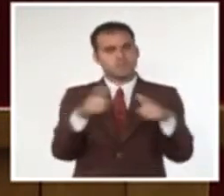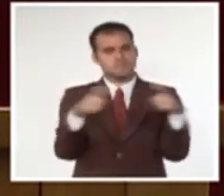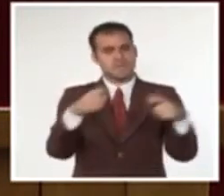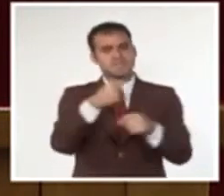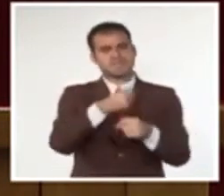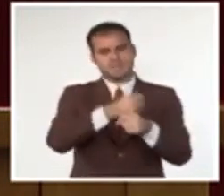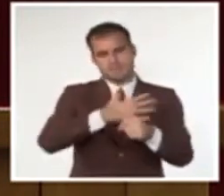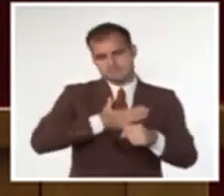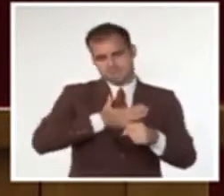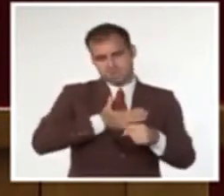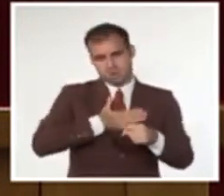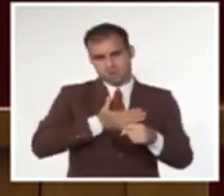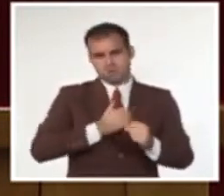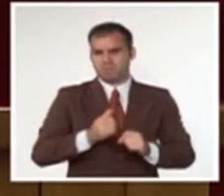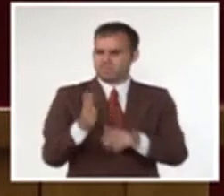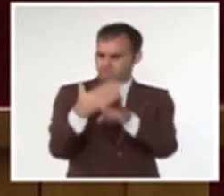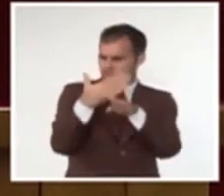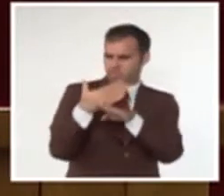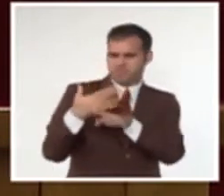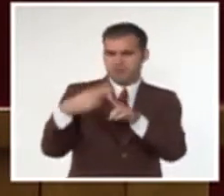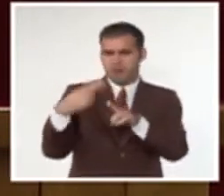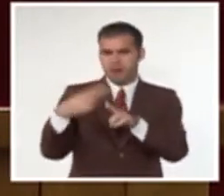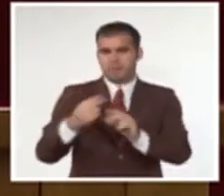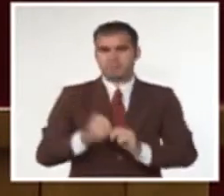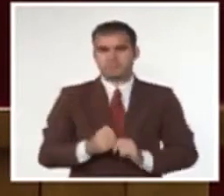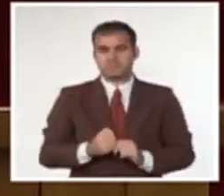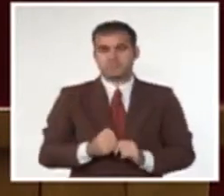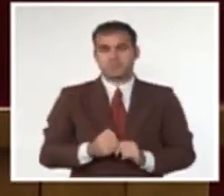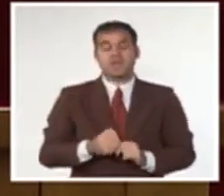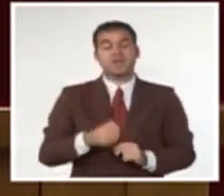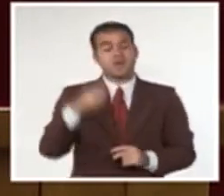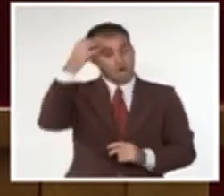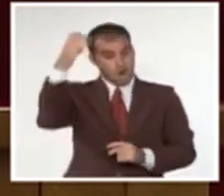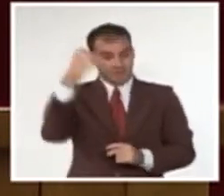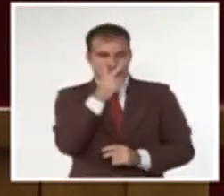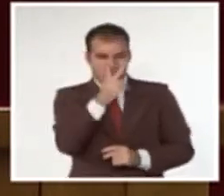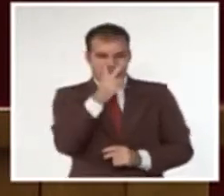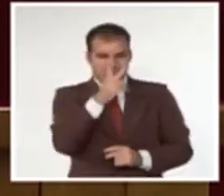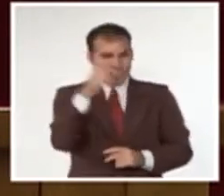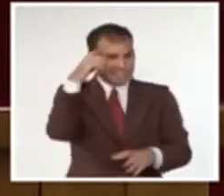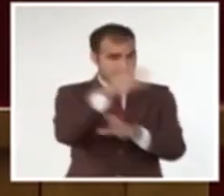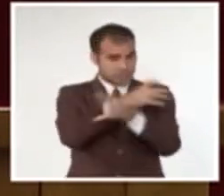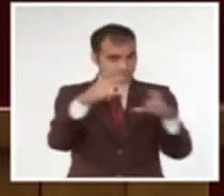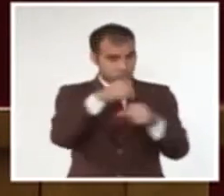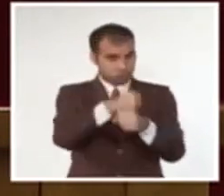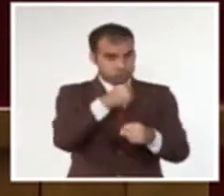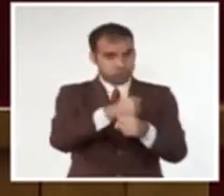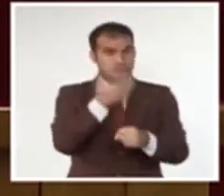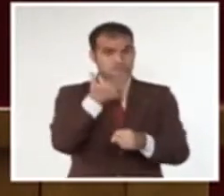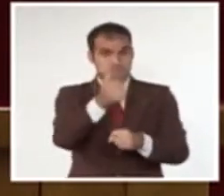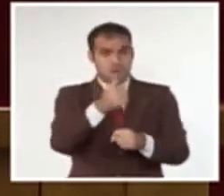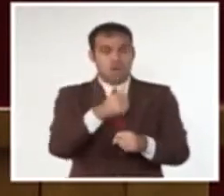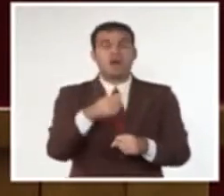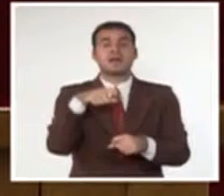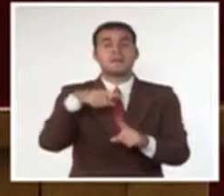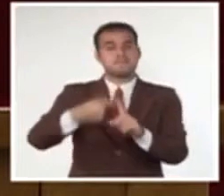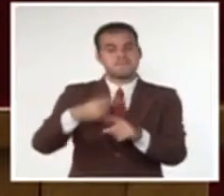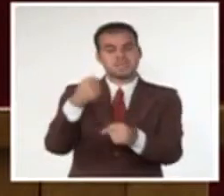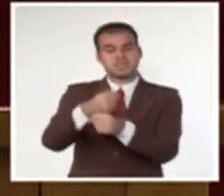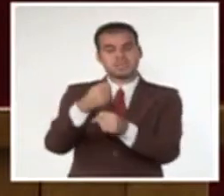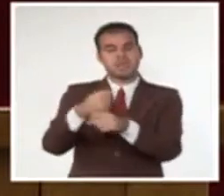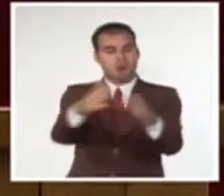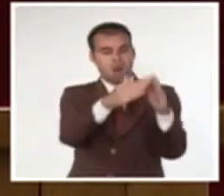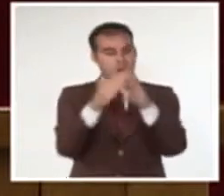propia, la creación del sistema de gestión de gobierno basado en ciencia e innovación, así como la labor en los barrios y la